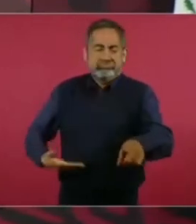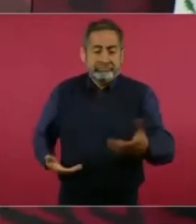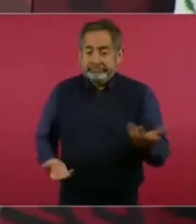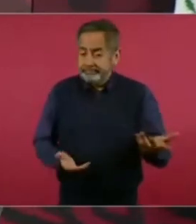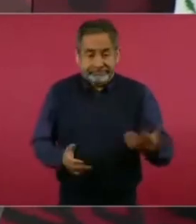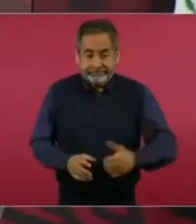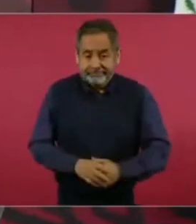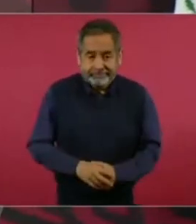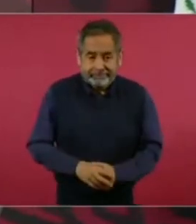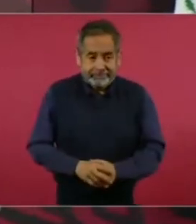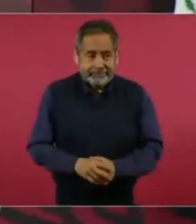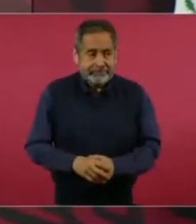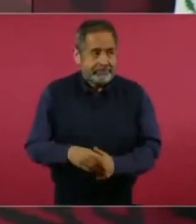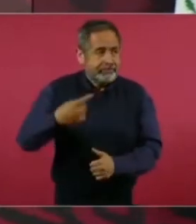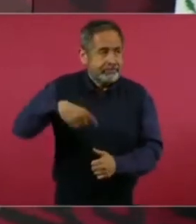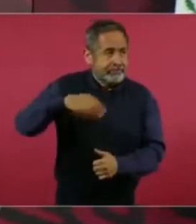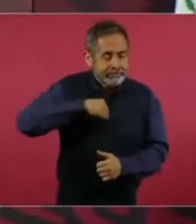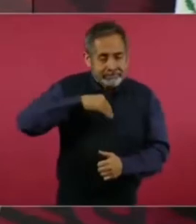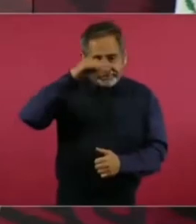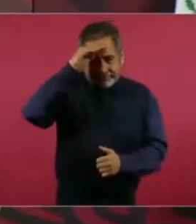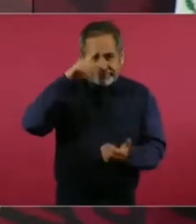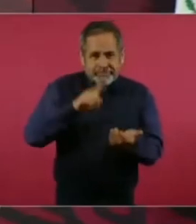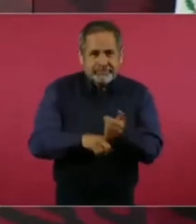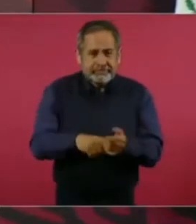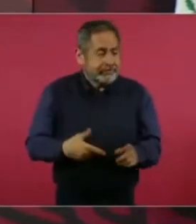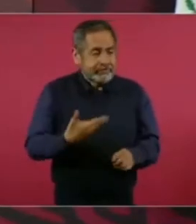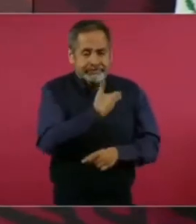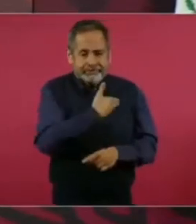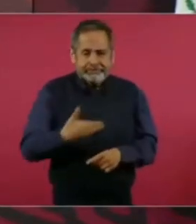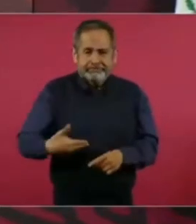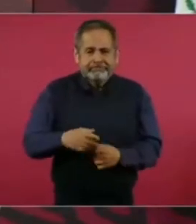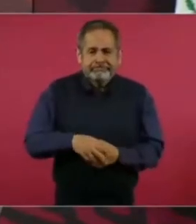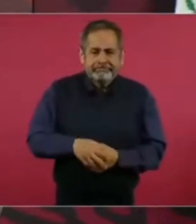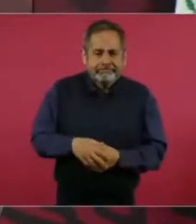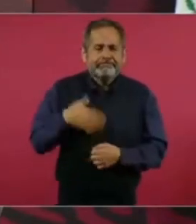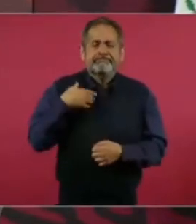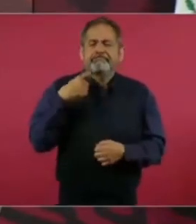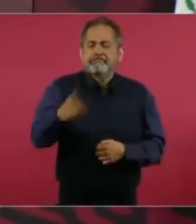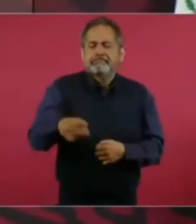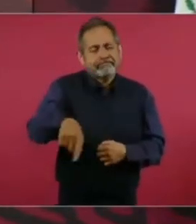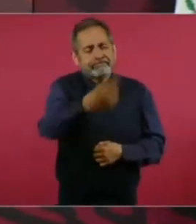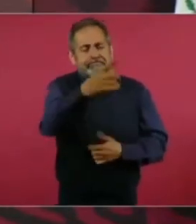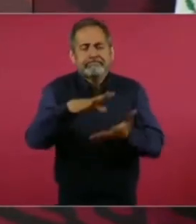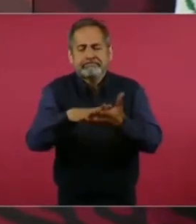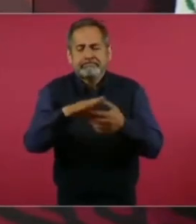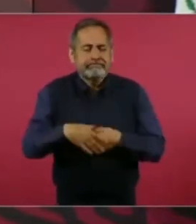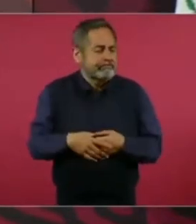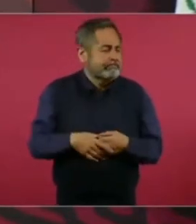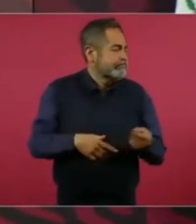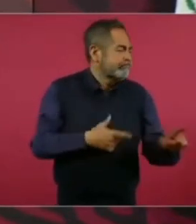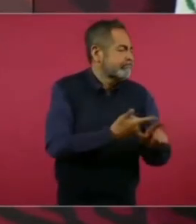el que decidía quién iba a la cárcel, quién salía de la cárcel.